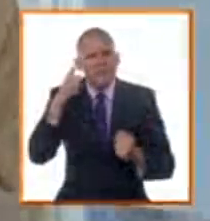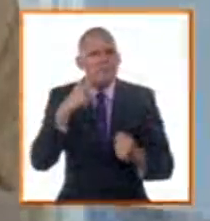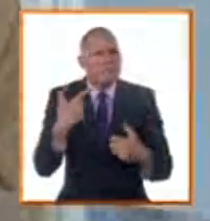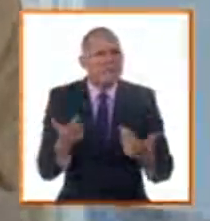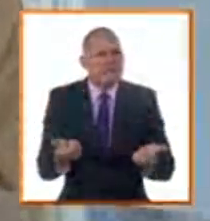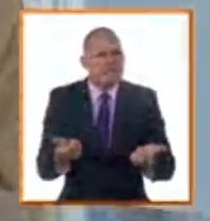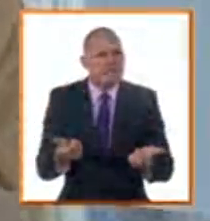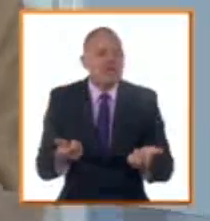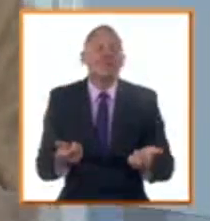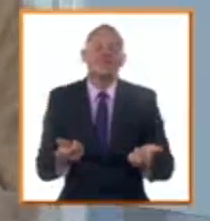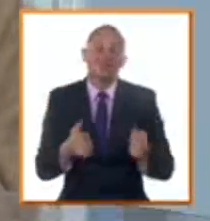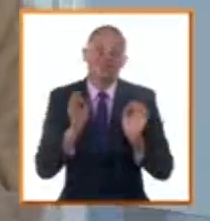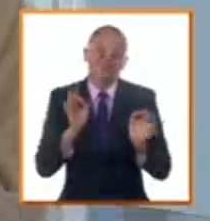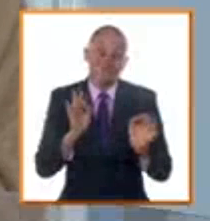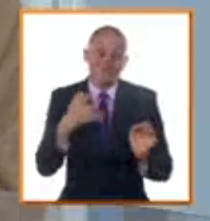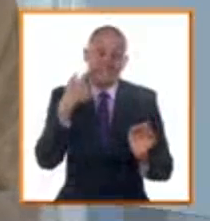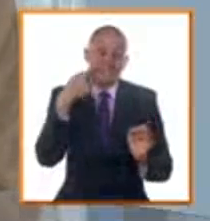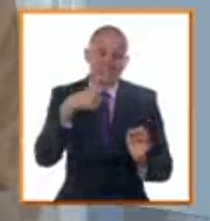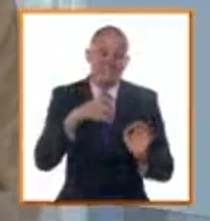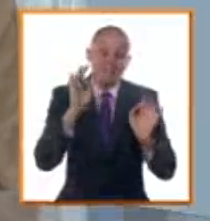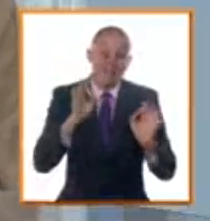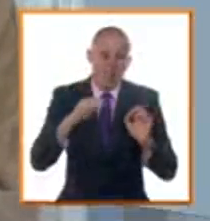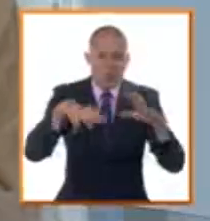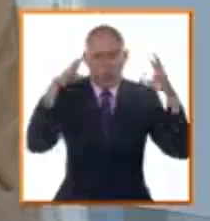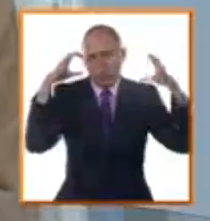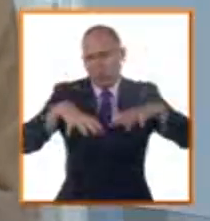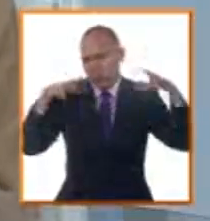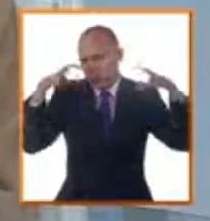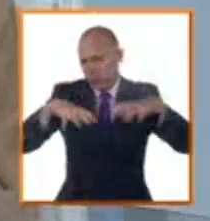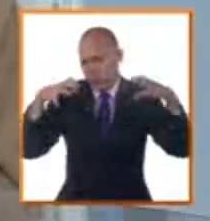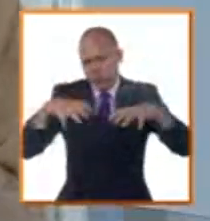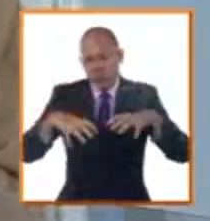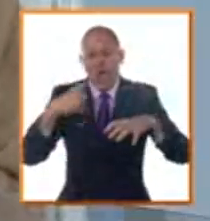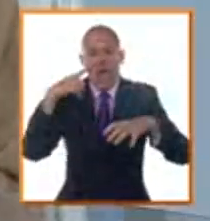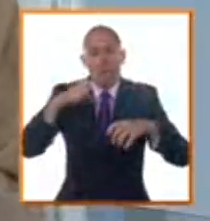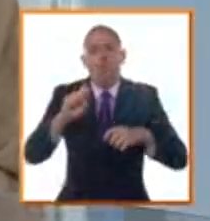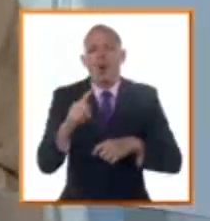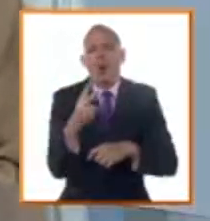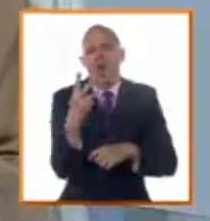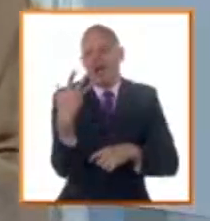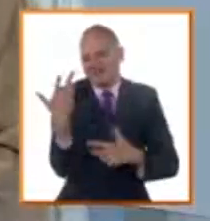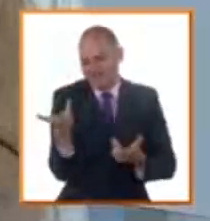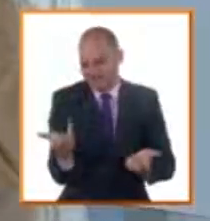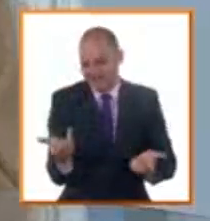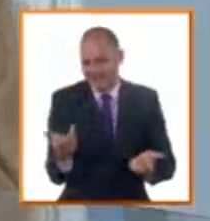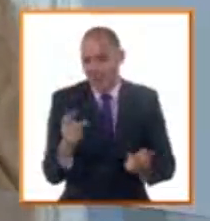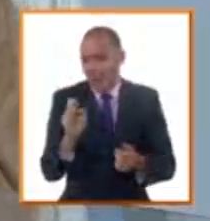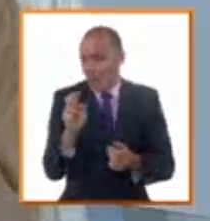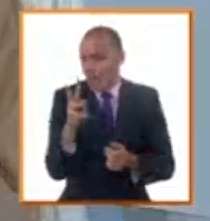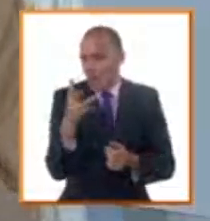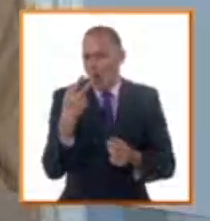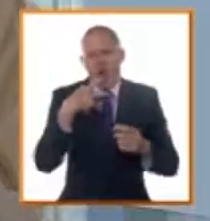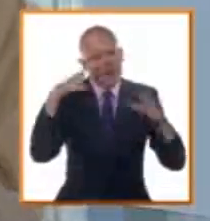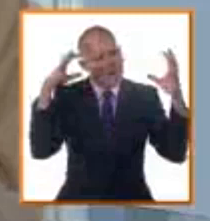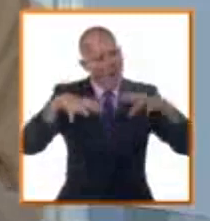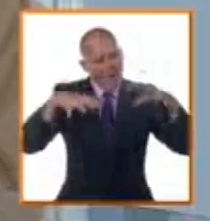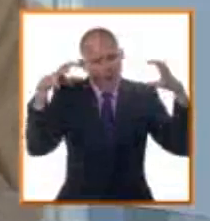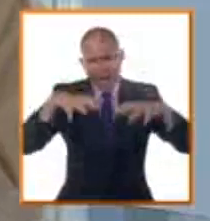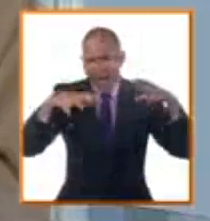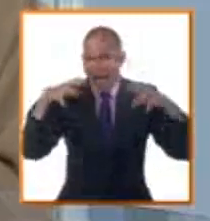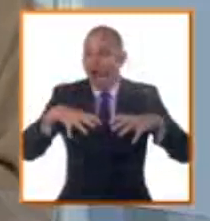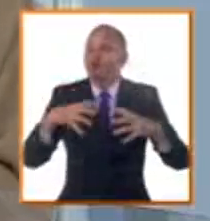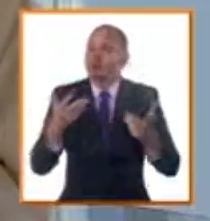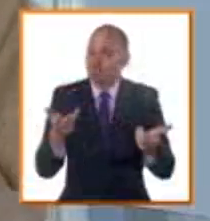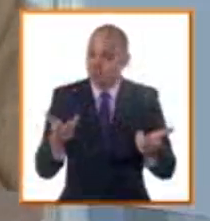muy favorables para que esa lluvia se produjera durante horas de la madrugada. Coincidió también con que había un flujo muy húmedo y muy